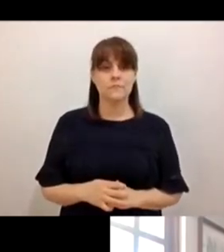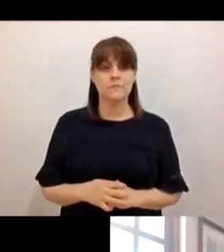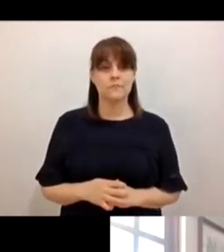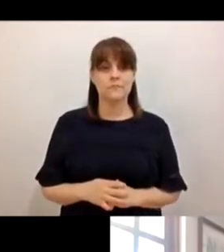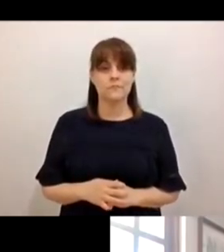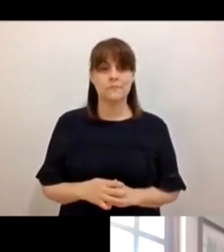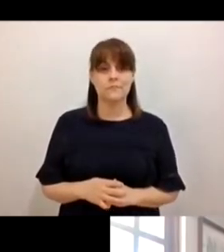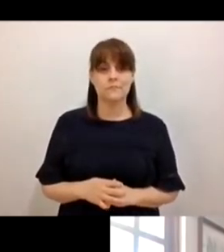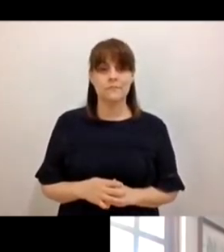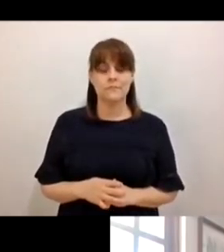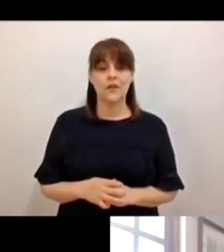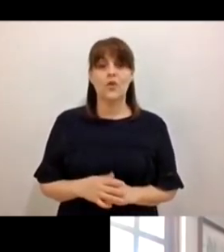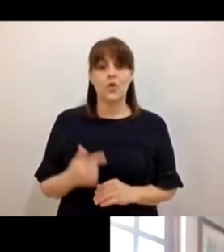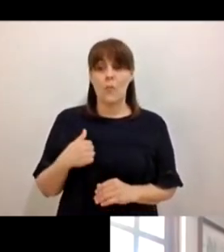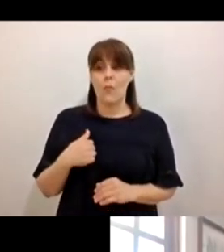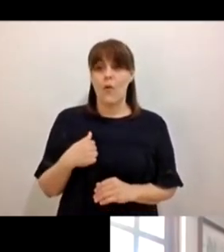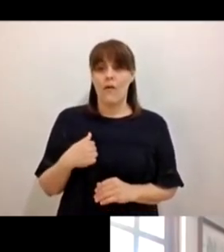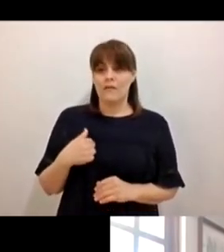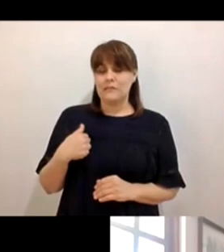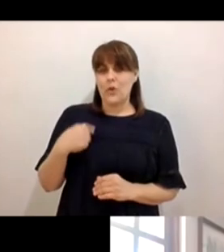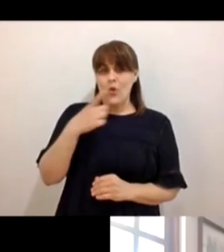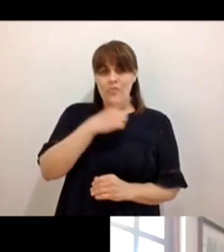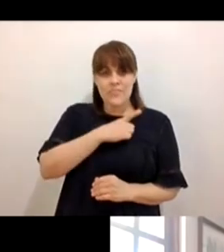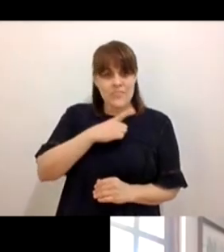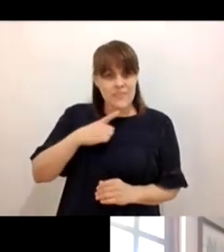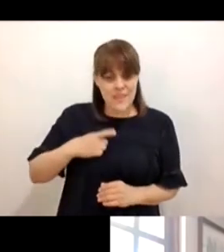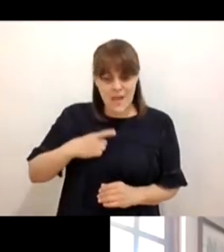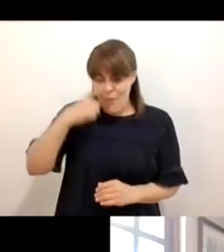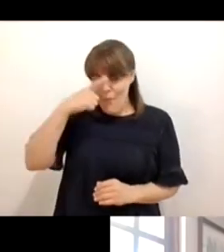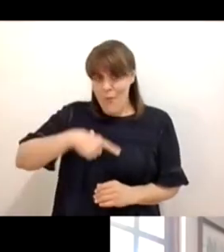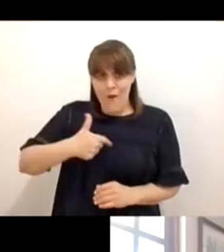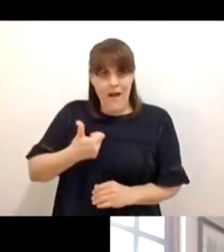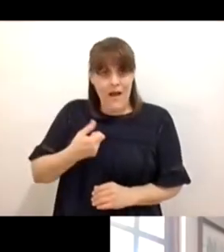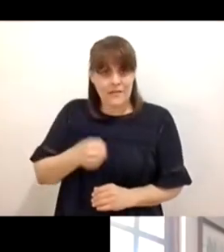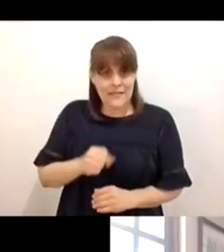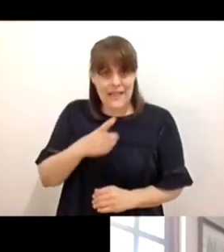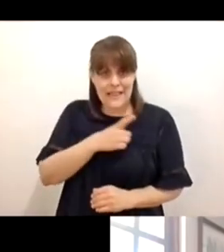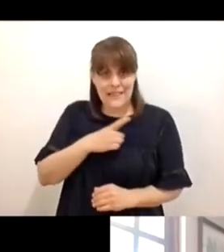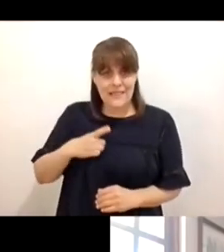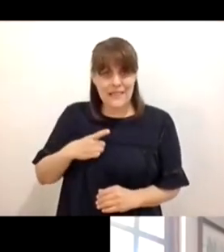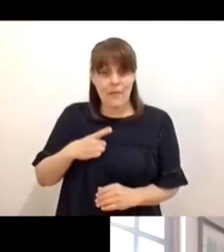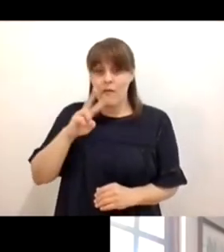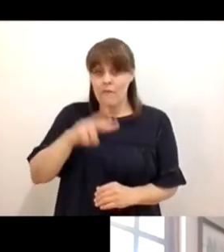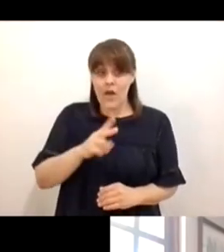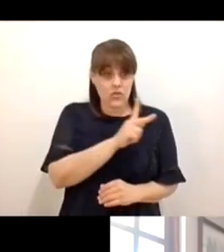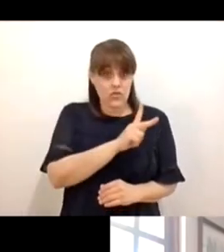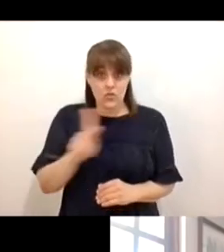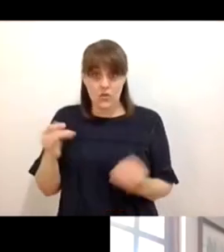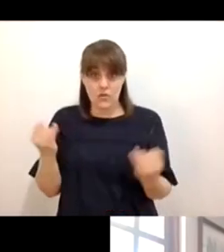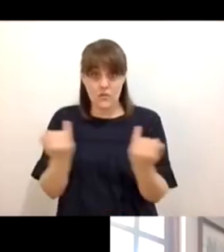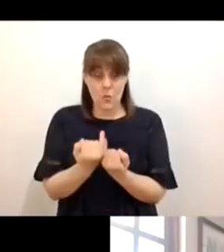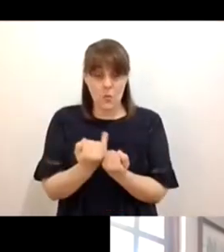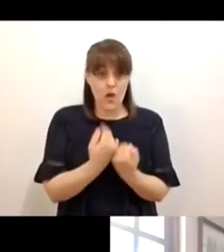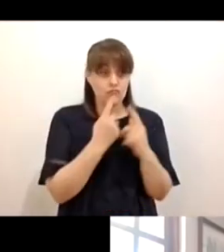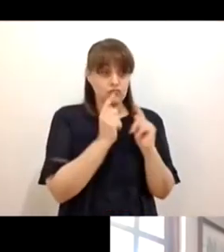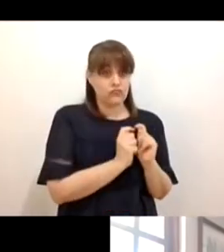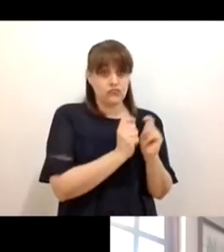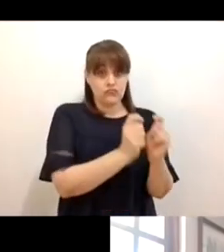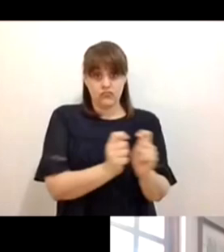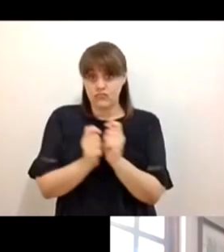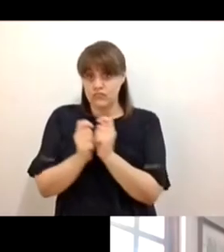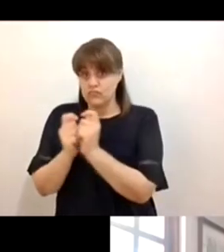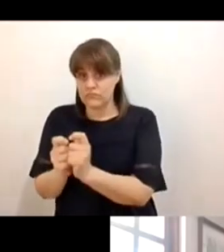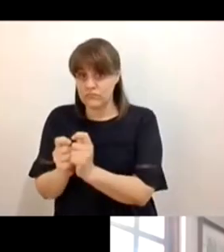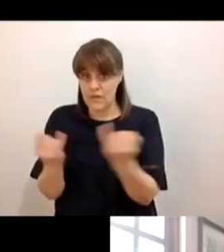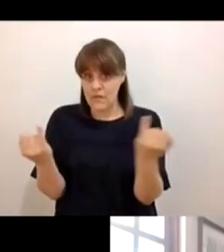este deber ser como decía se caracteriza por esta distribución desigual de tareas asumidas entre quienes llevan a cargo el cuidado